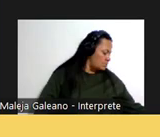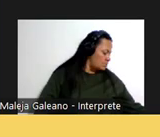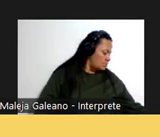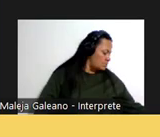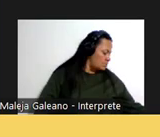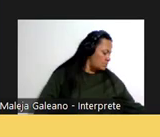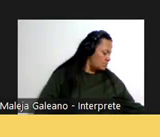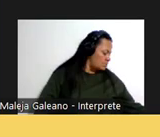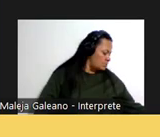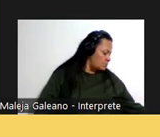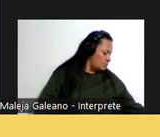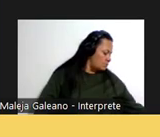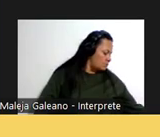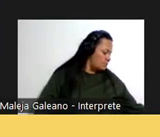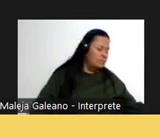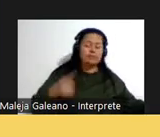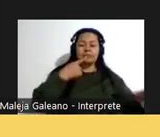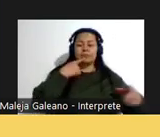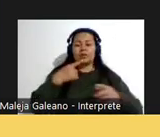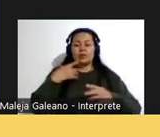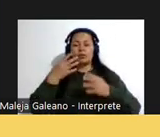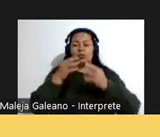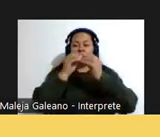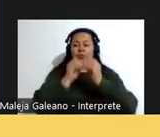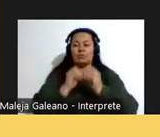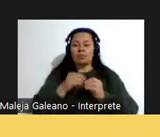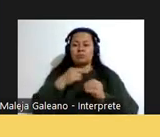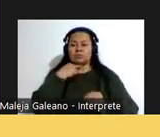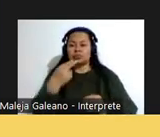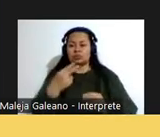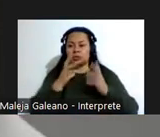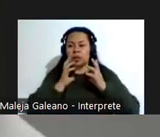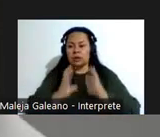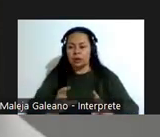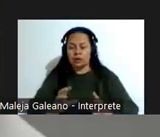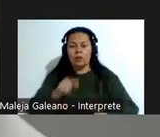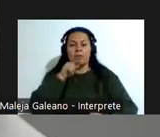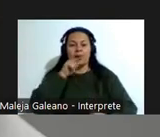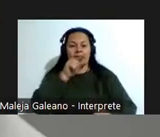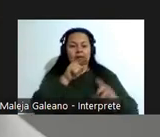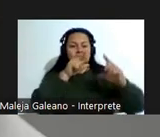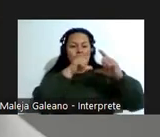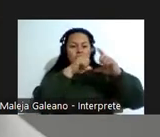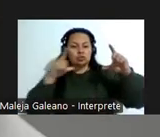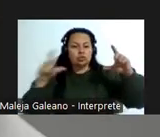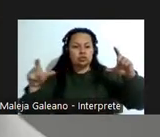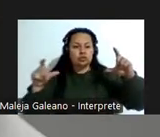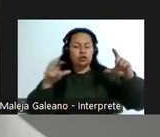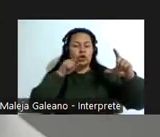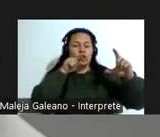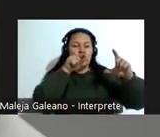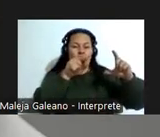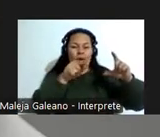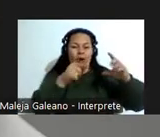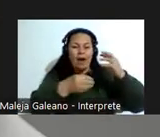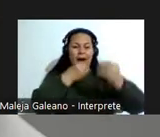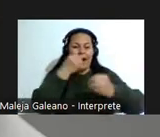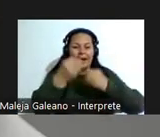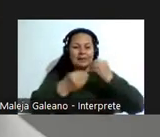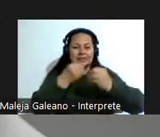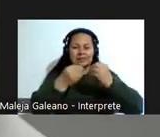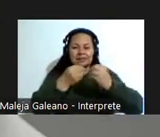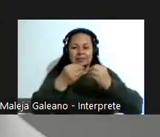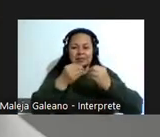voz al cuerpo. Entonces, para eso está puesta la ecuación que nos va a ayudar o quiero que nos ayude a